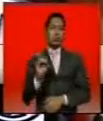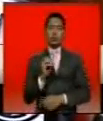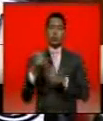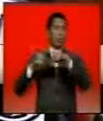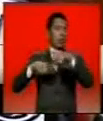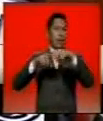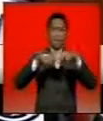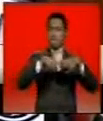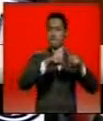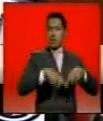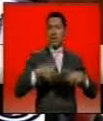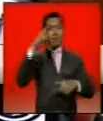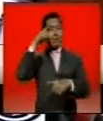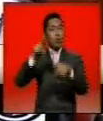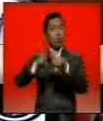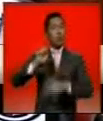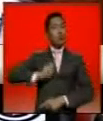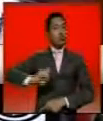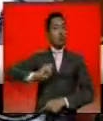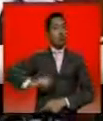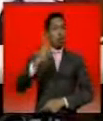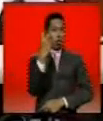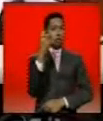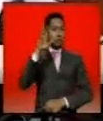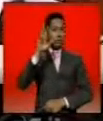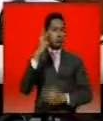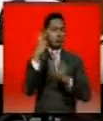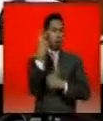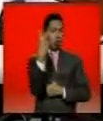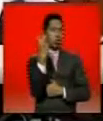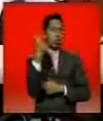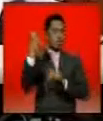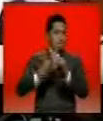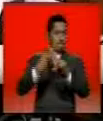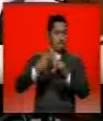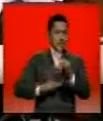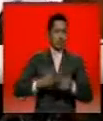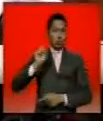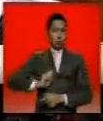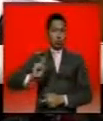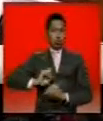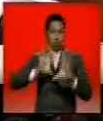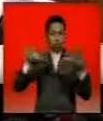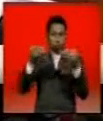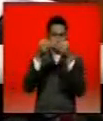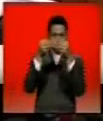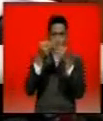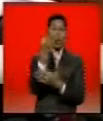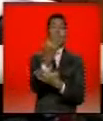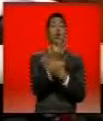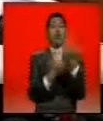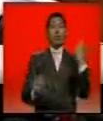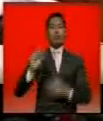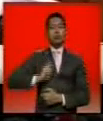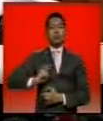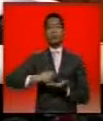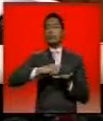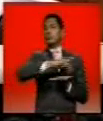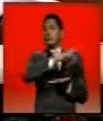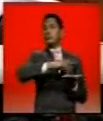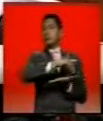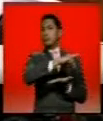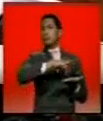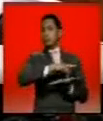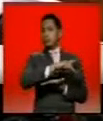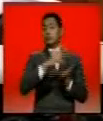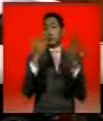recibían en promedio en los últimos 12 meses. Este seguro, sumado a las indemnizaciones, liquidaciones que conforme el